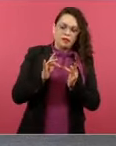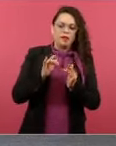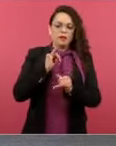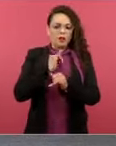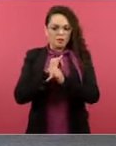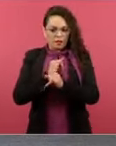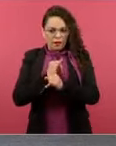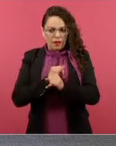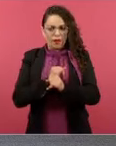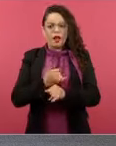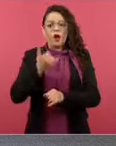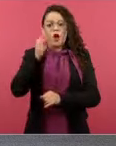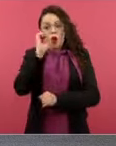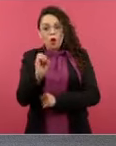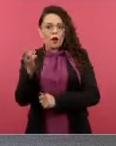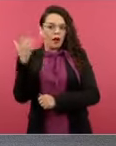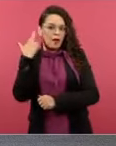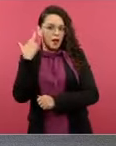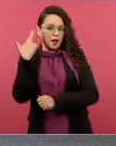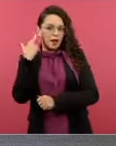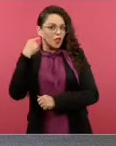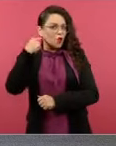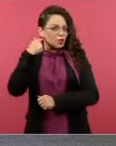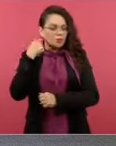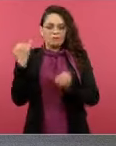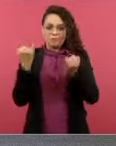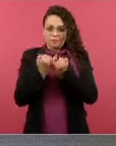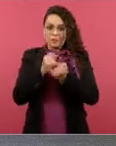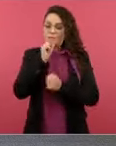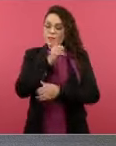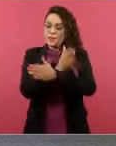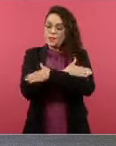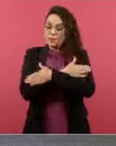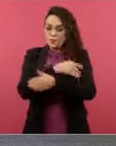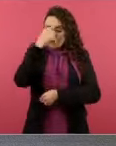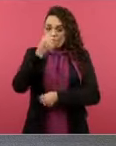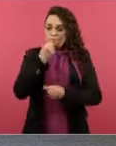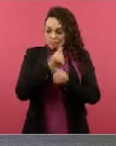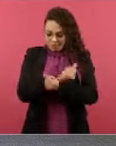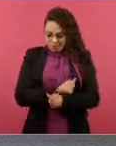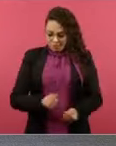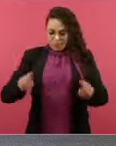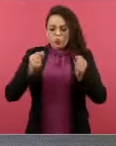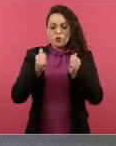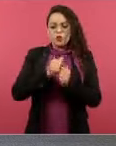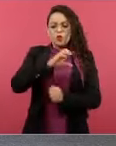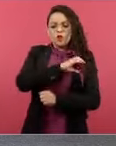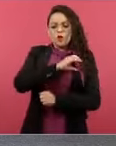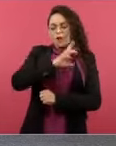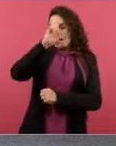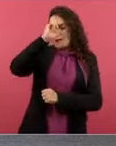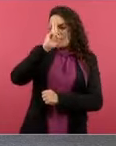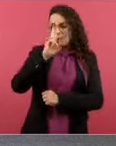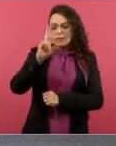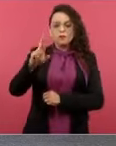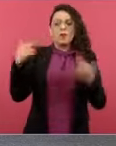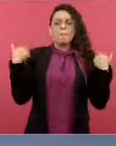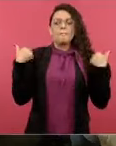Un abrazo para las niñas y los niños y, por supuesto, todo mi cariño y respeto para las maestras y los maestros de